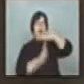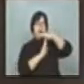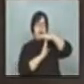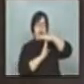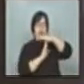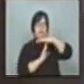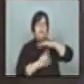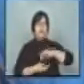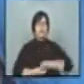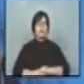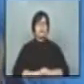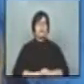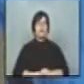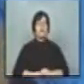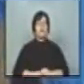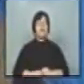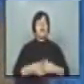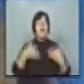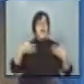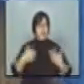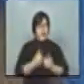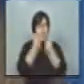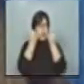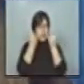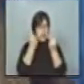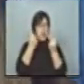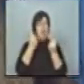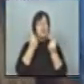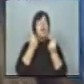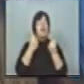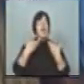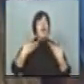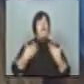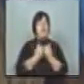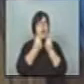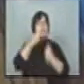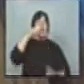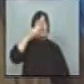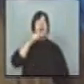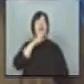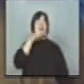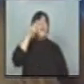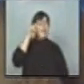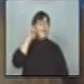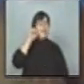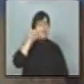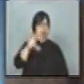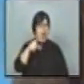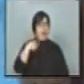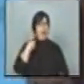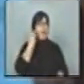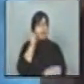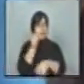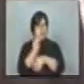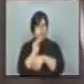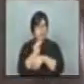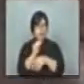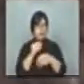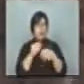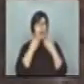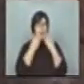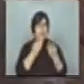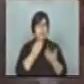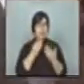Es sostenido por la Fundación Catedral. Exactamente, la Fundación nace en un principio con la idea de completar el